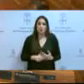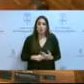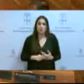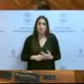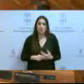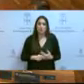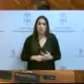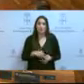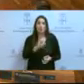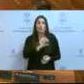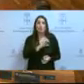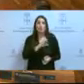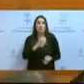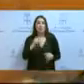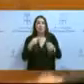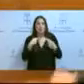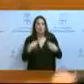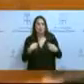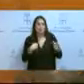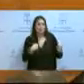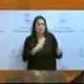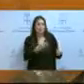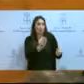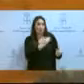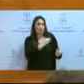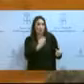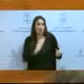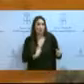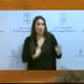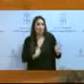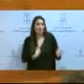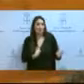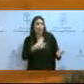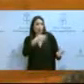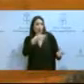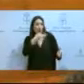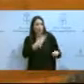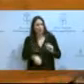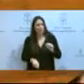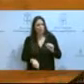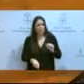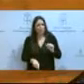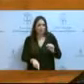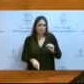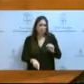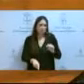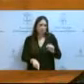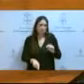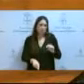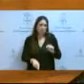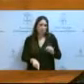Señor diputado, efectivamente, hace la misma pregunta, pero el discurso posterior ha cambiado. De todas maneras, déjenme a mí